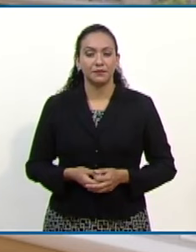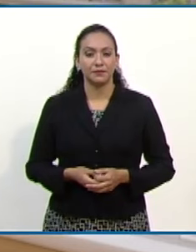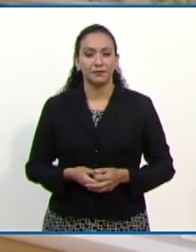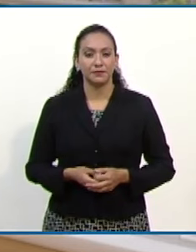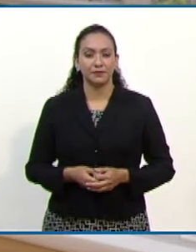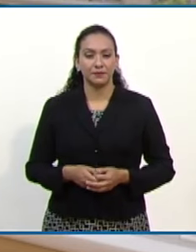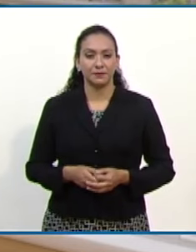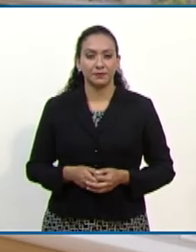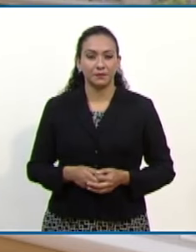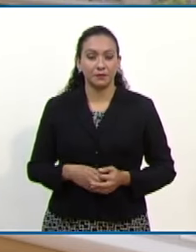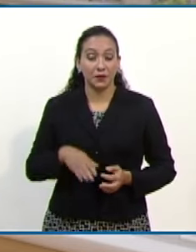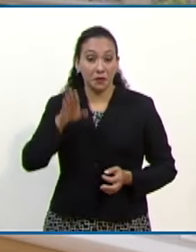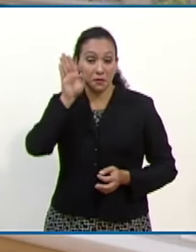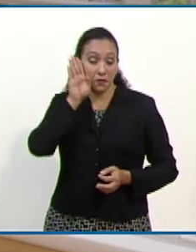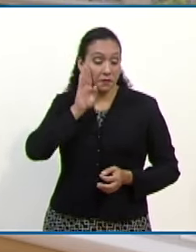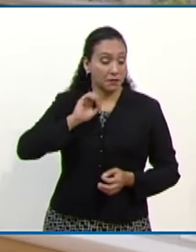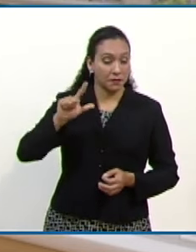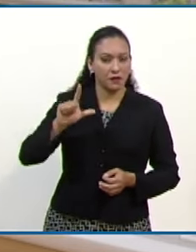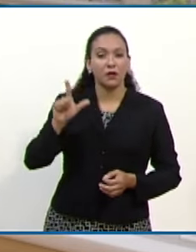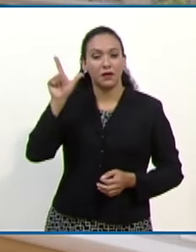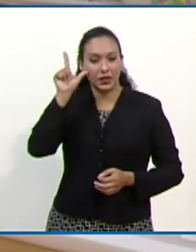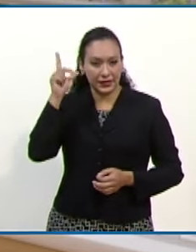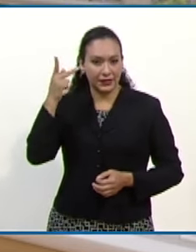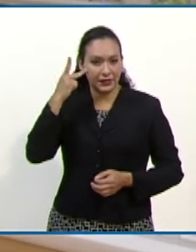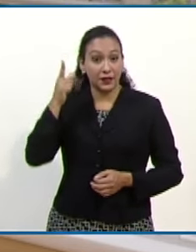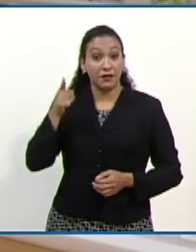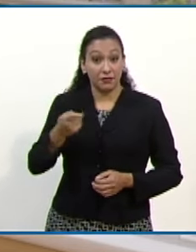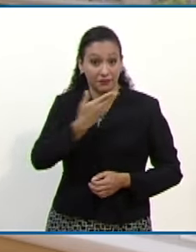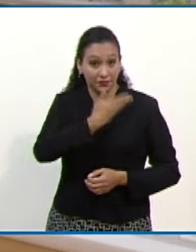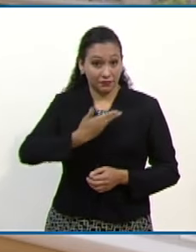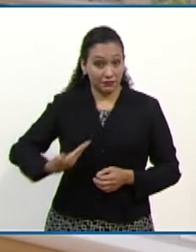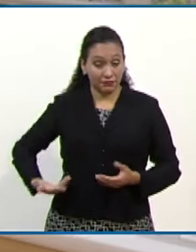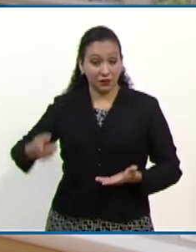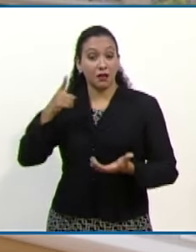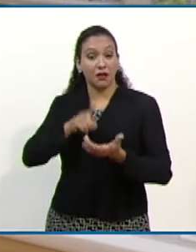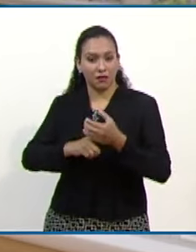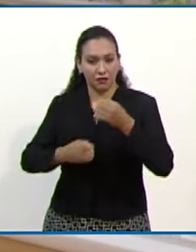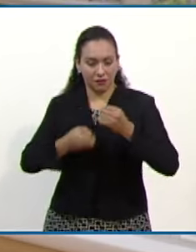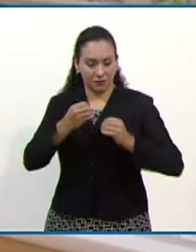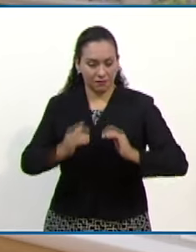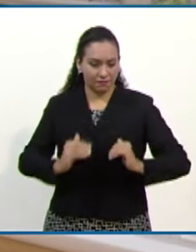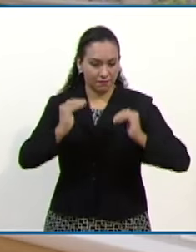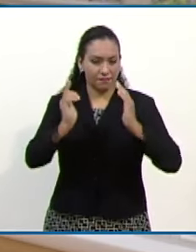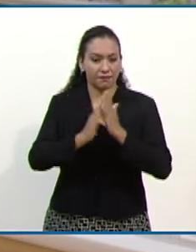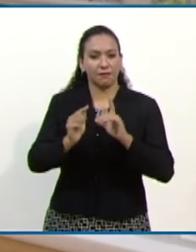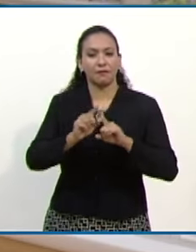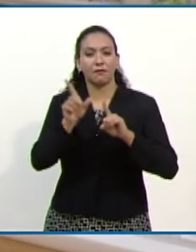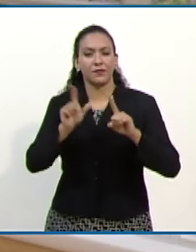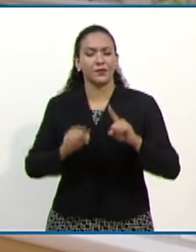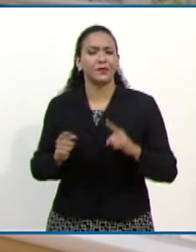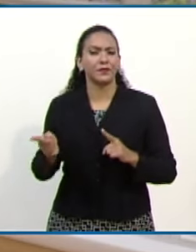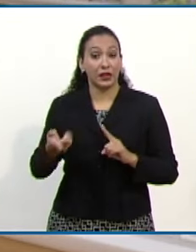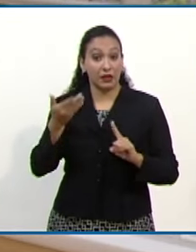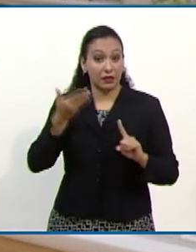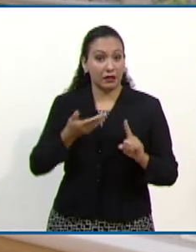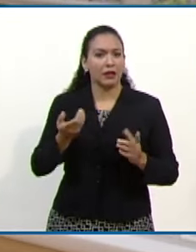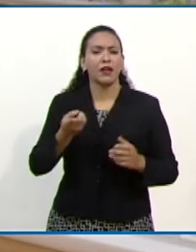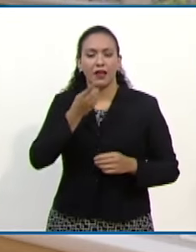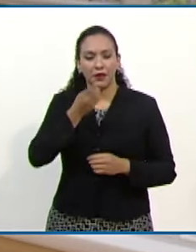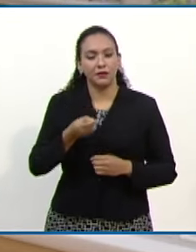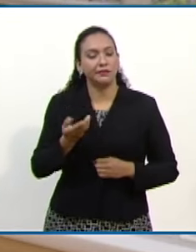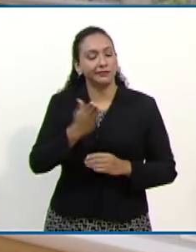Norma Lucía Piña Hernández, ministra presidenta de la Suprema Corte y del Consejo de la Judicatura Federal, llamó a preservar la